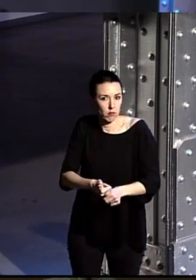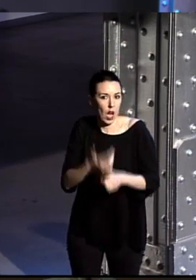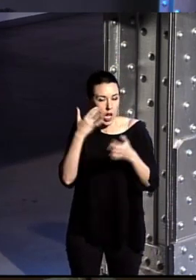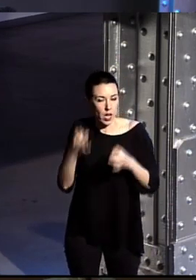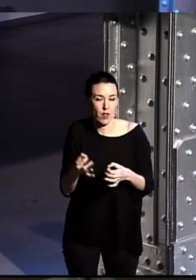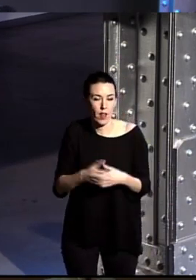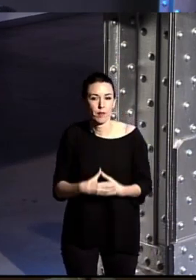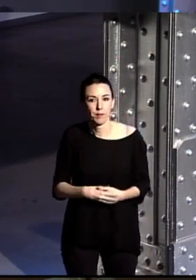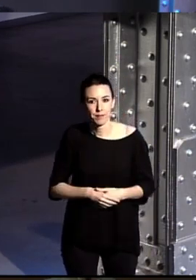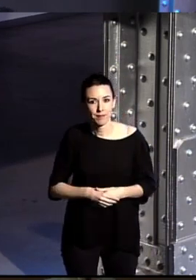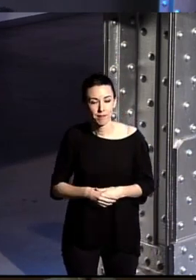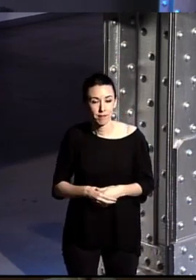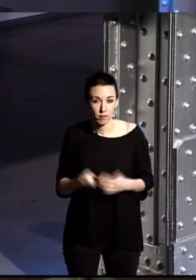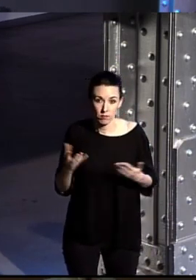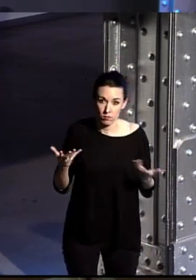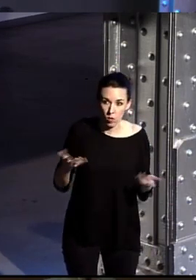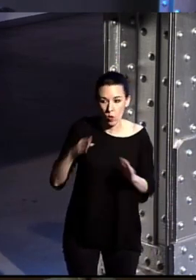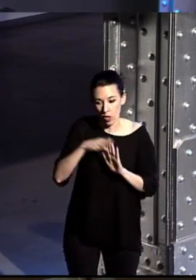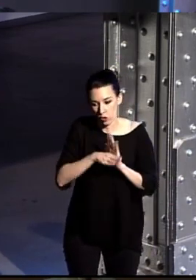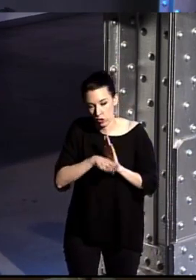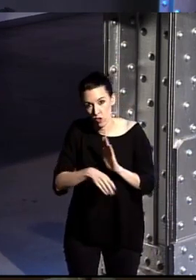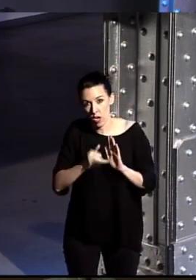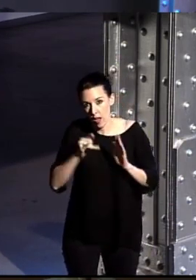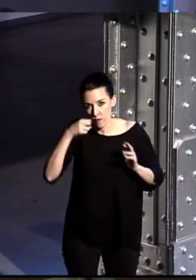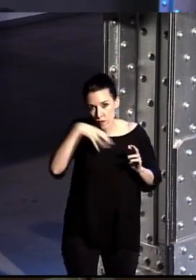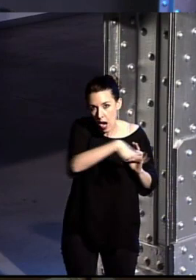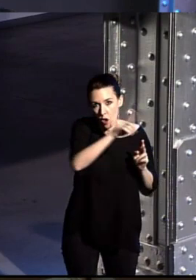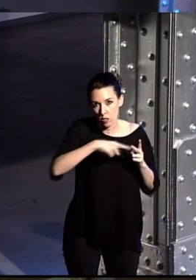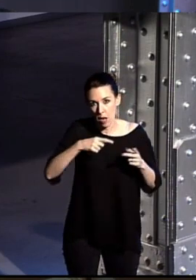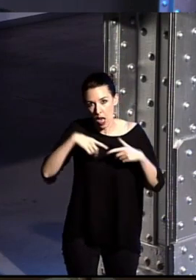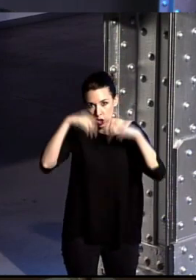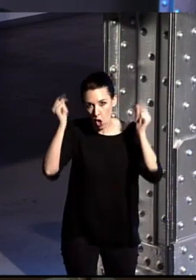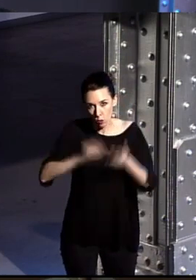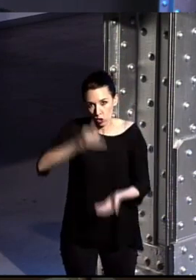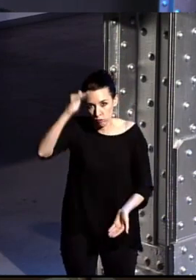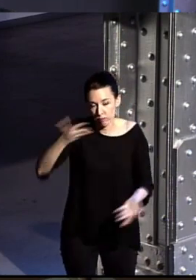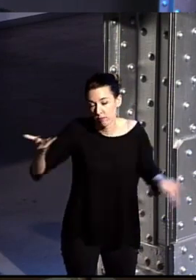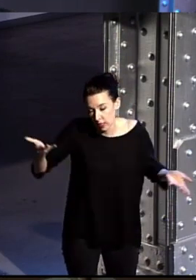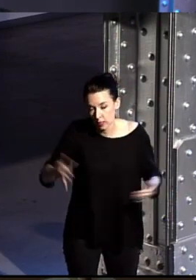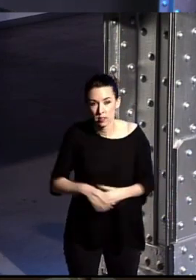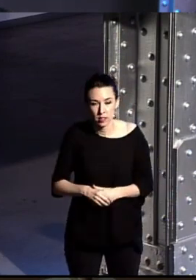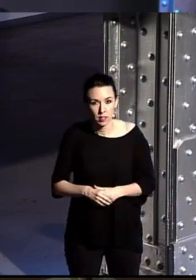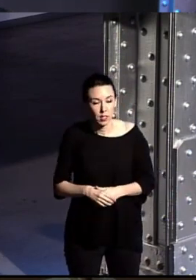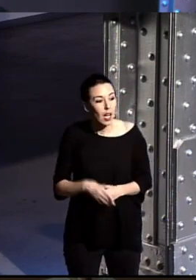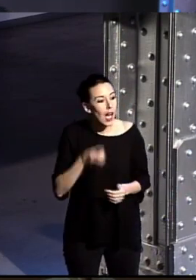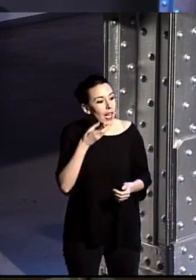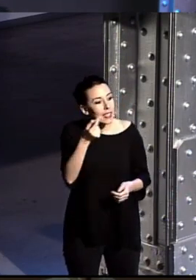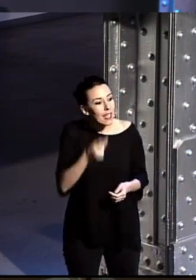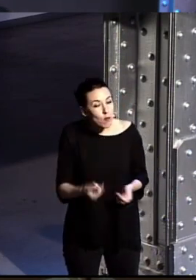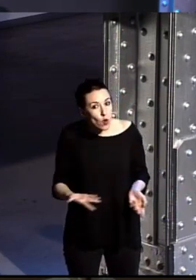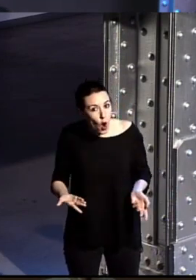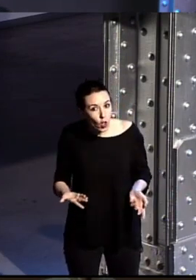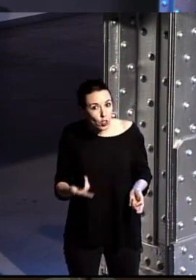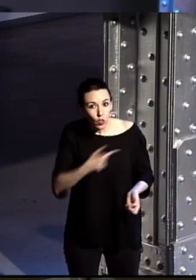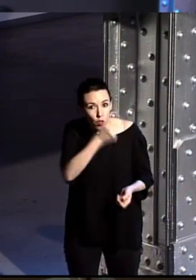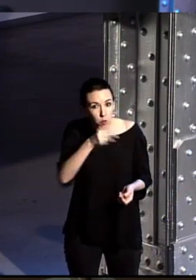la realidad. Bueno, con esas condiciones de que hay dragones y unos lobos enormes. Enrique, ¿cómo vas con los dibujos?